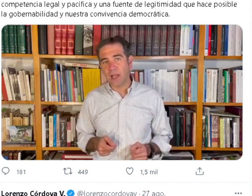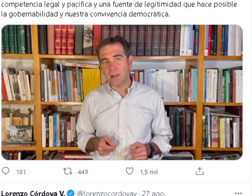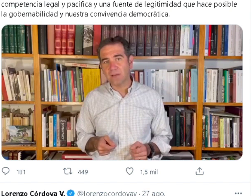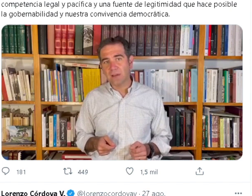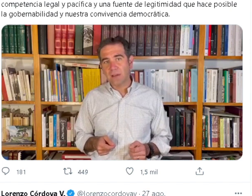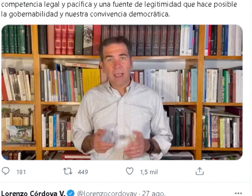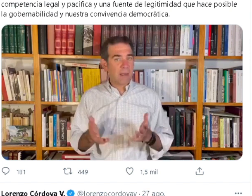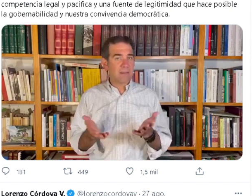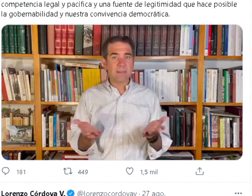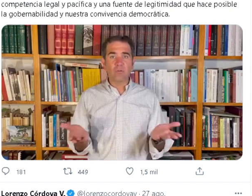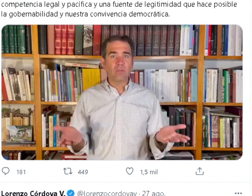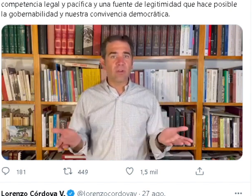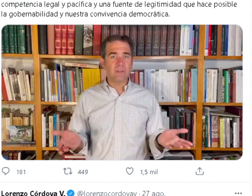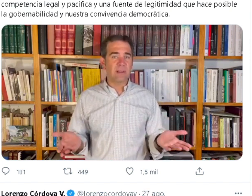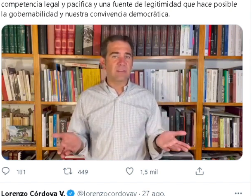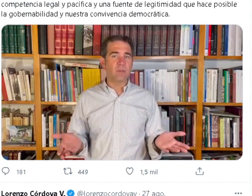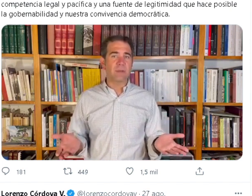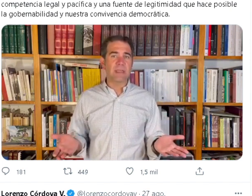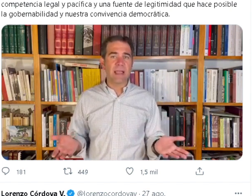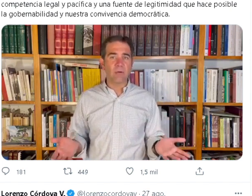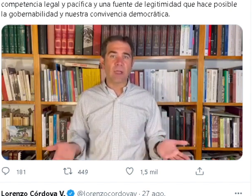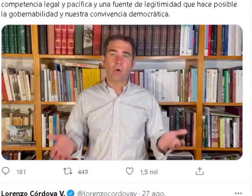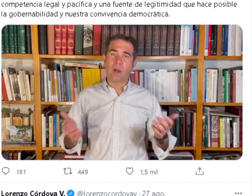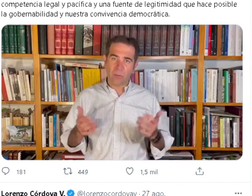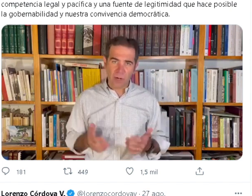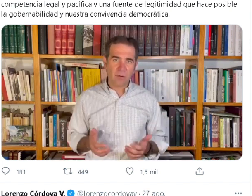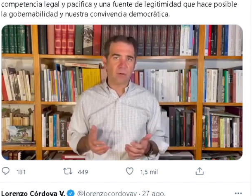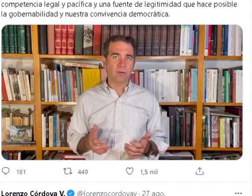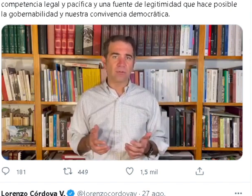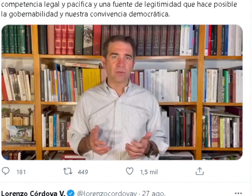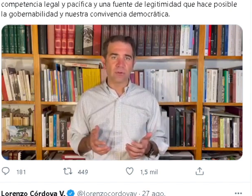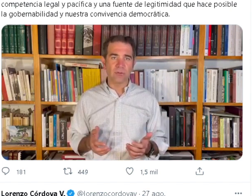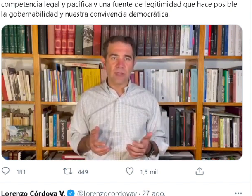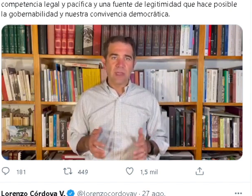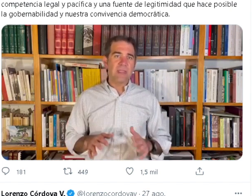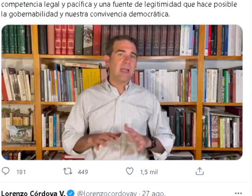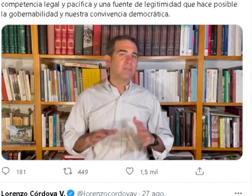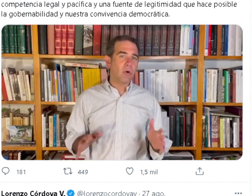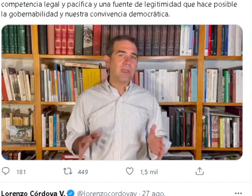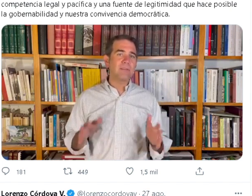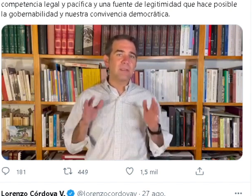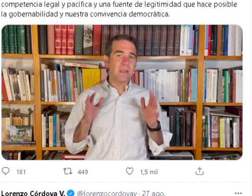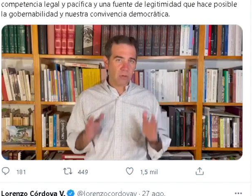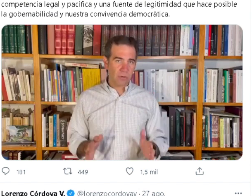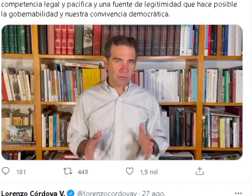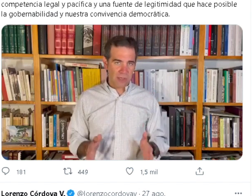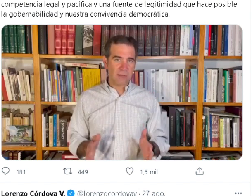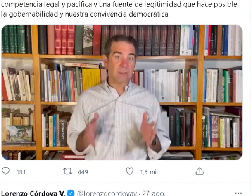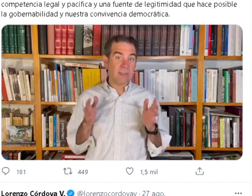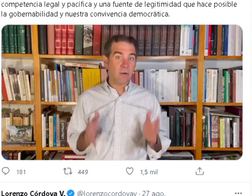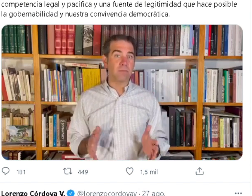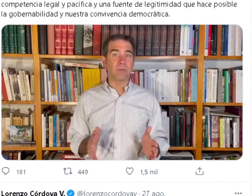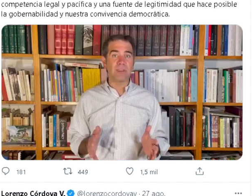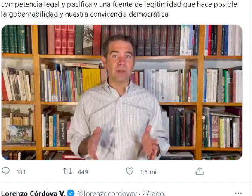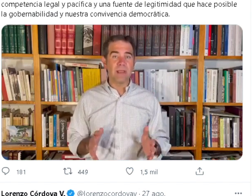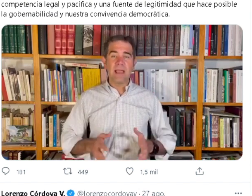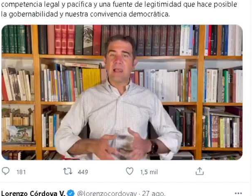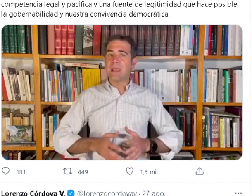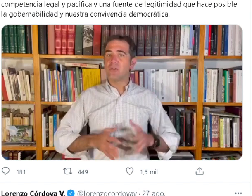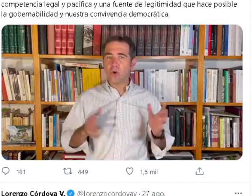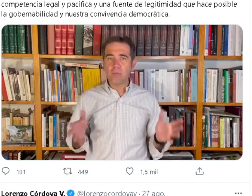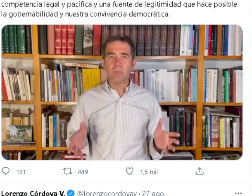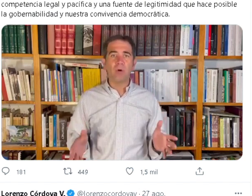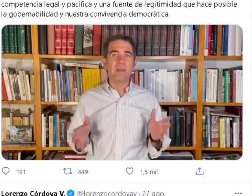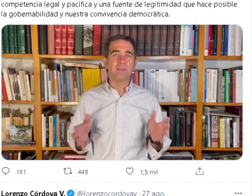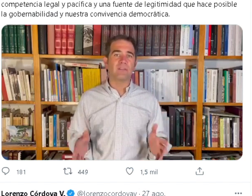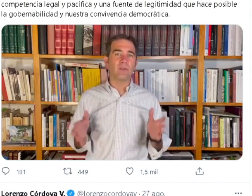locales electorales, a las instituciones del Estado mexicano que colaboraron con nosotros y a todas y todos quienes hicieron posible